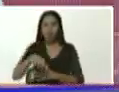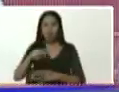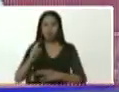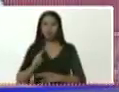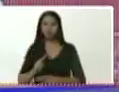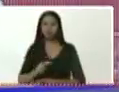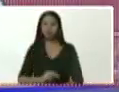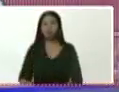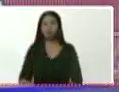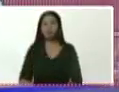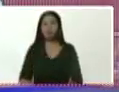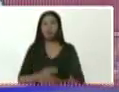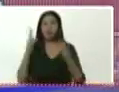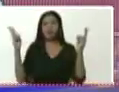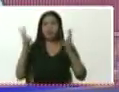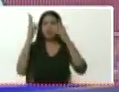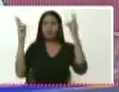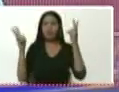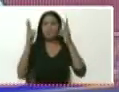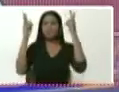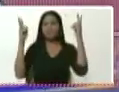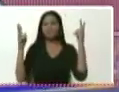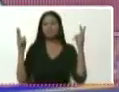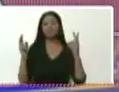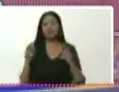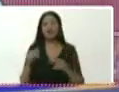del Tuy. ¡Que vivan los Valles del Tuy!